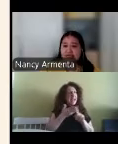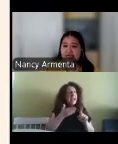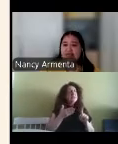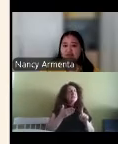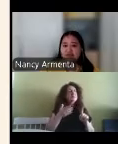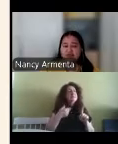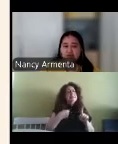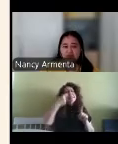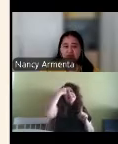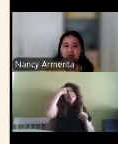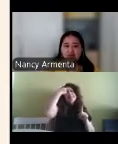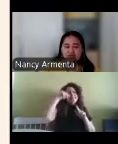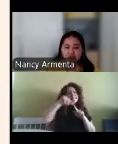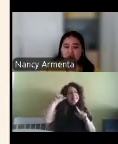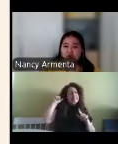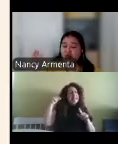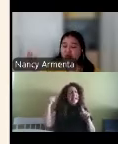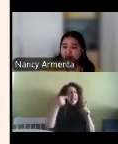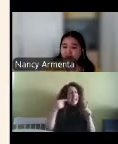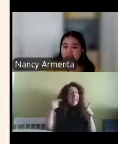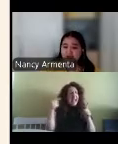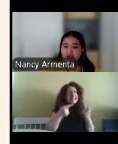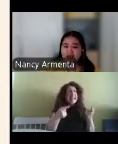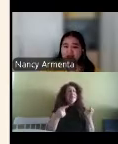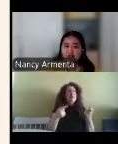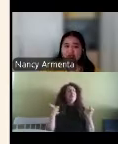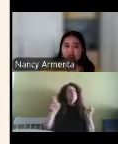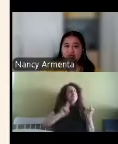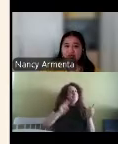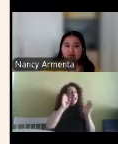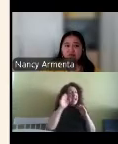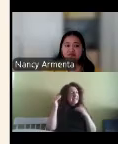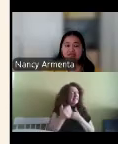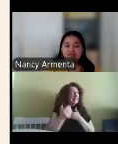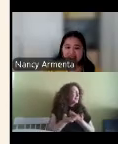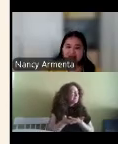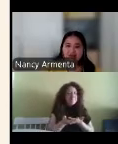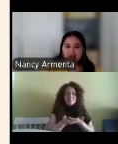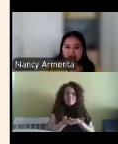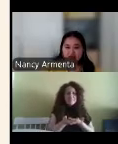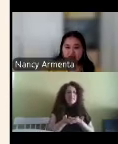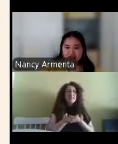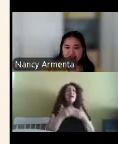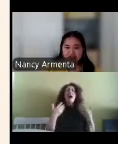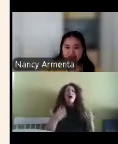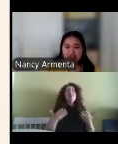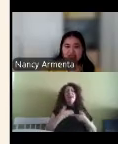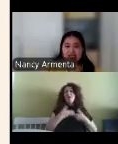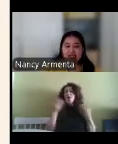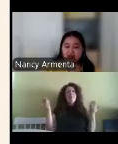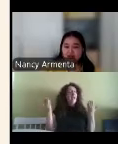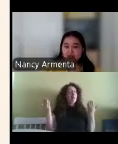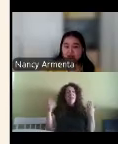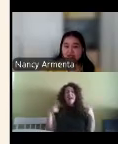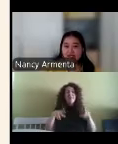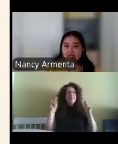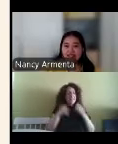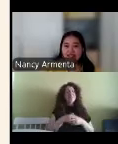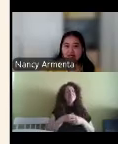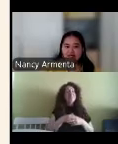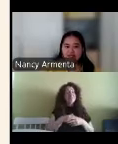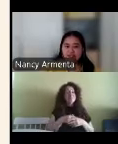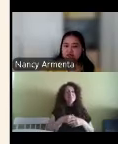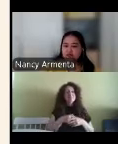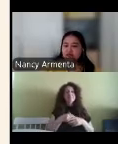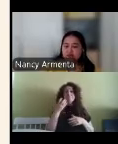experiencia negativa durante tu atención o durante el acceso a los servicios sanitarios, se rompe la confianza. Y el romperse